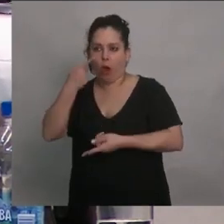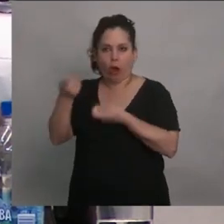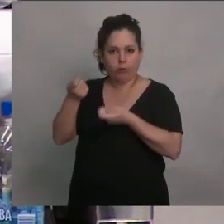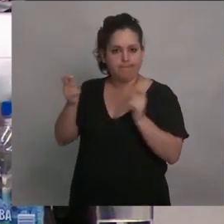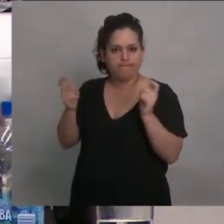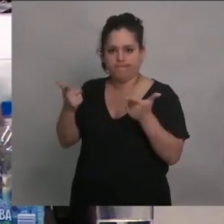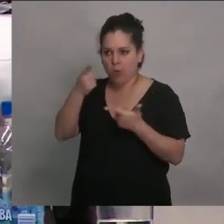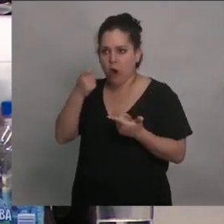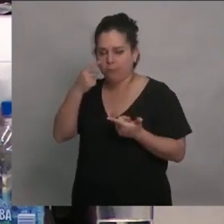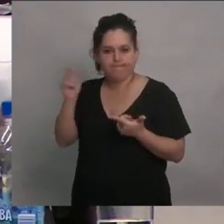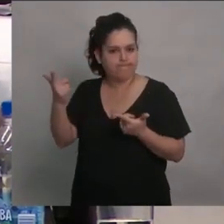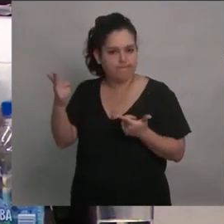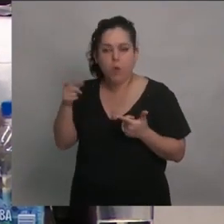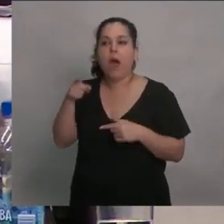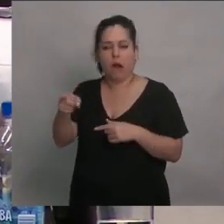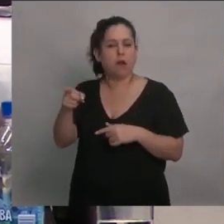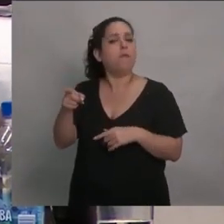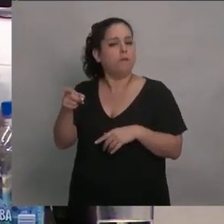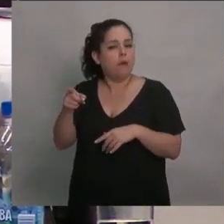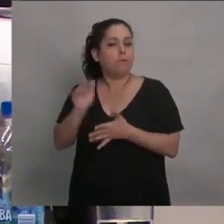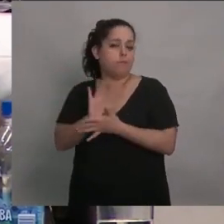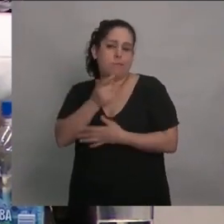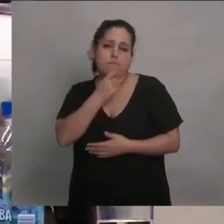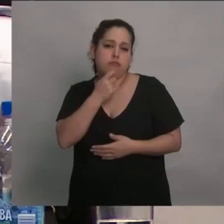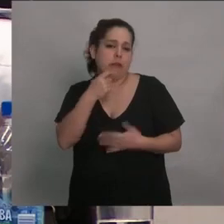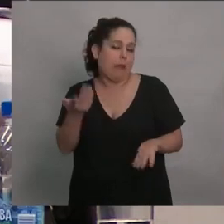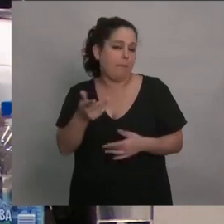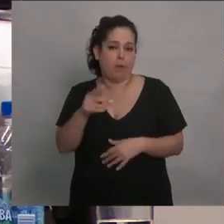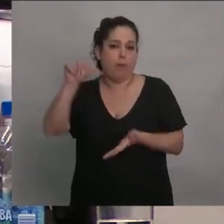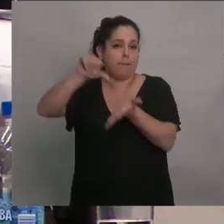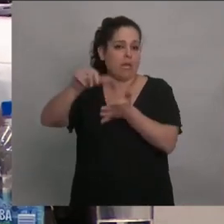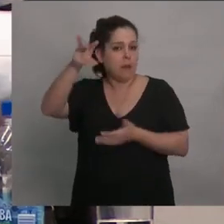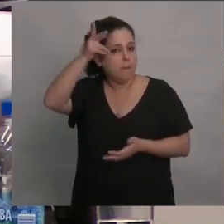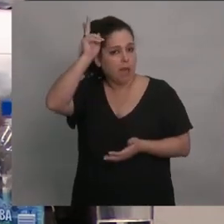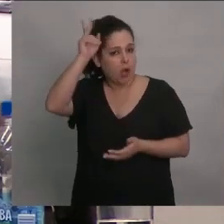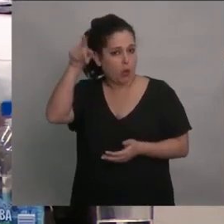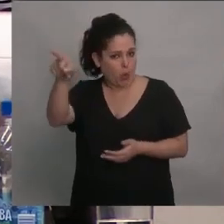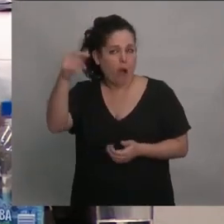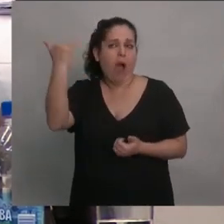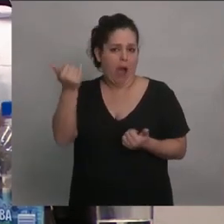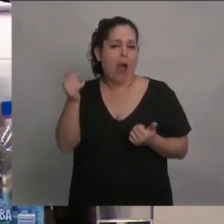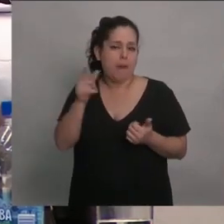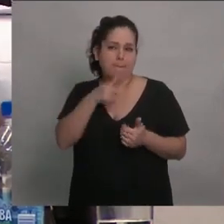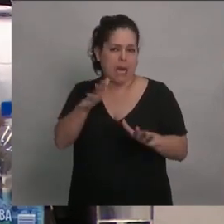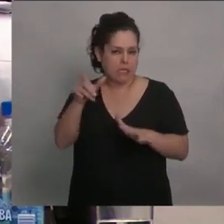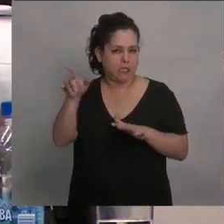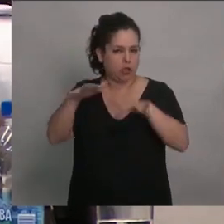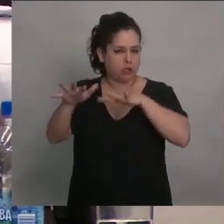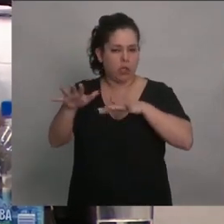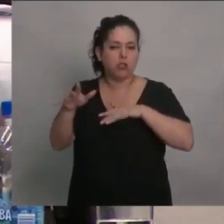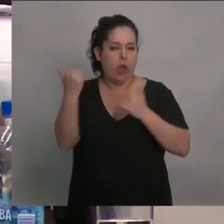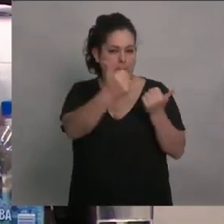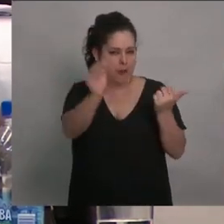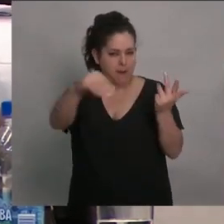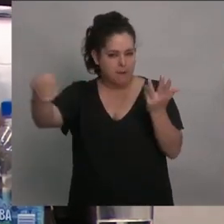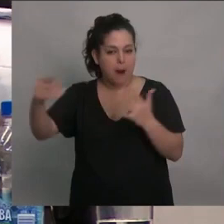controlado democráticamente, basta poner el ejemplo de Perú en este momento, pero hay muchos otros realmente, ¿no? Creo que la